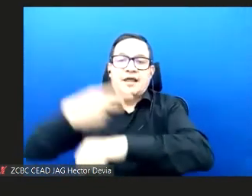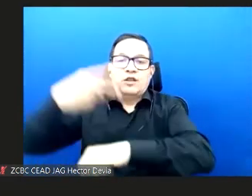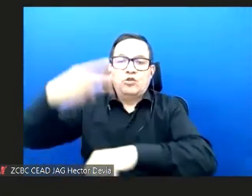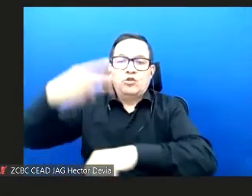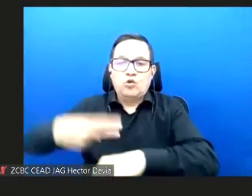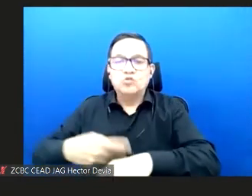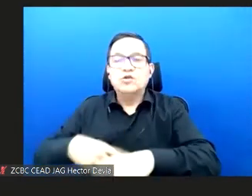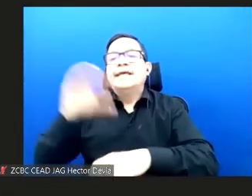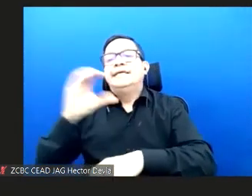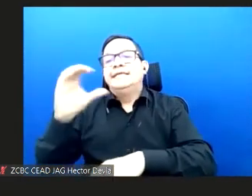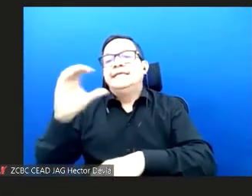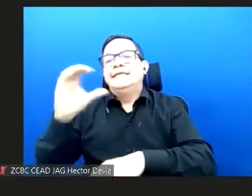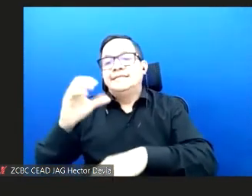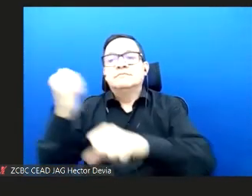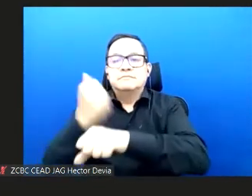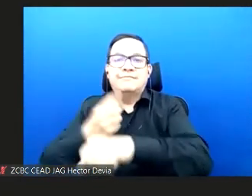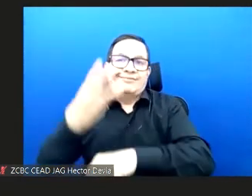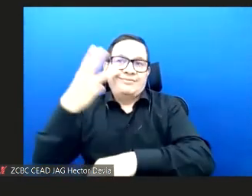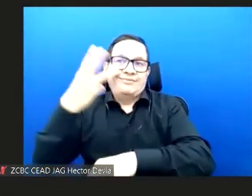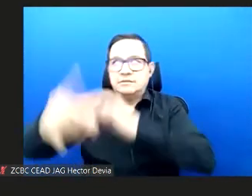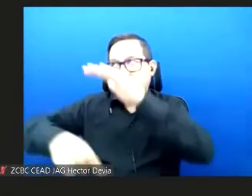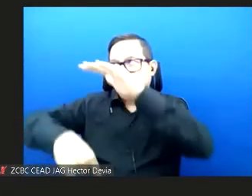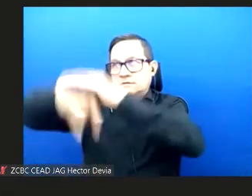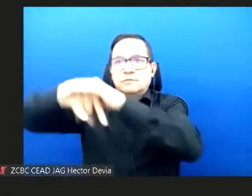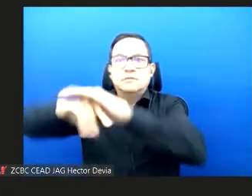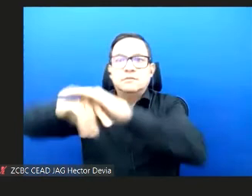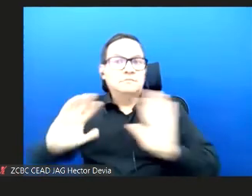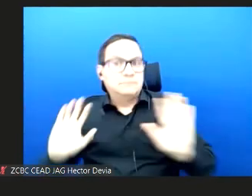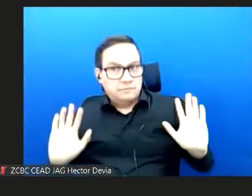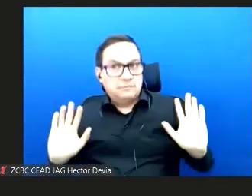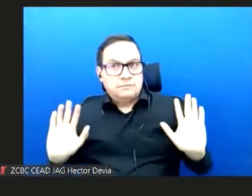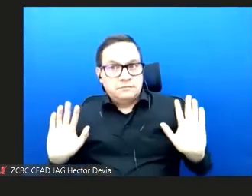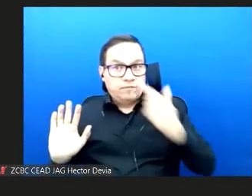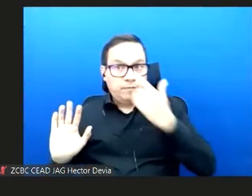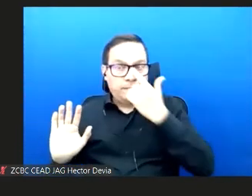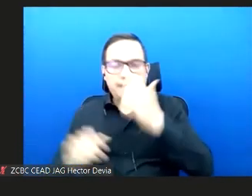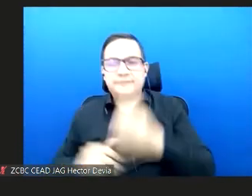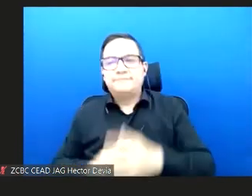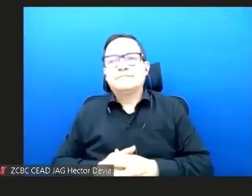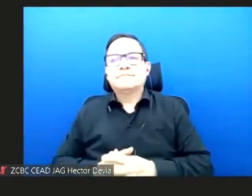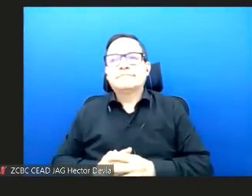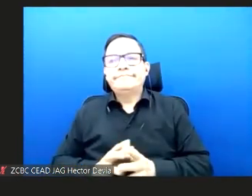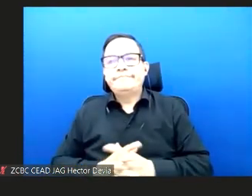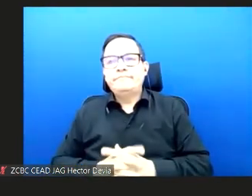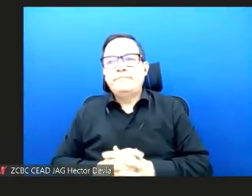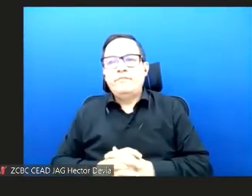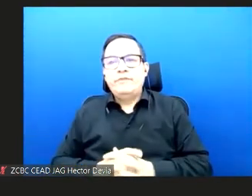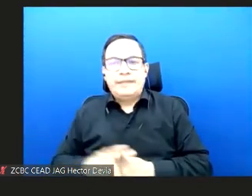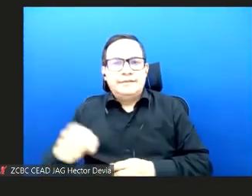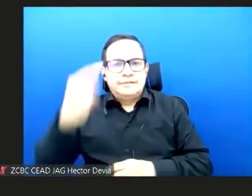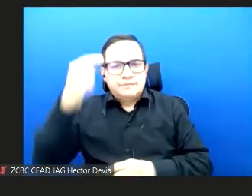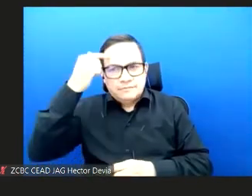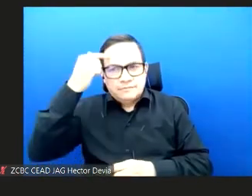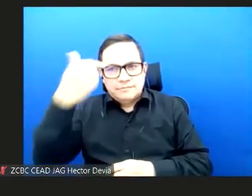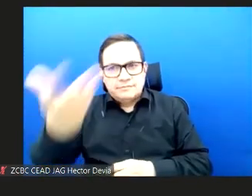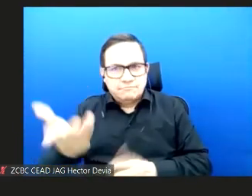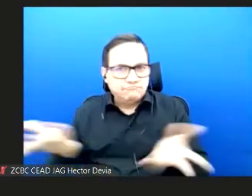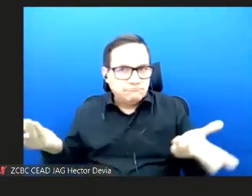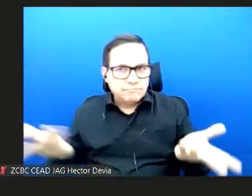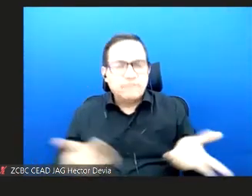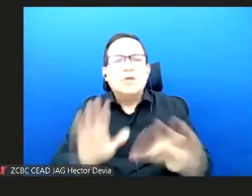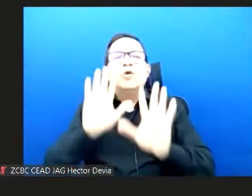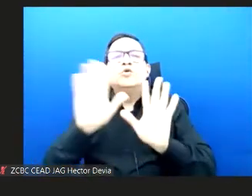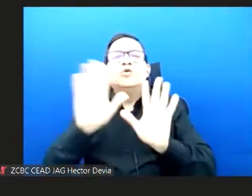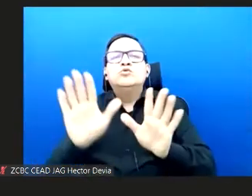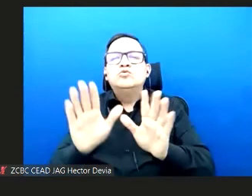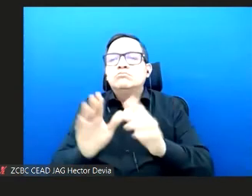la tarea 3. Siempre primero hacemos eso, ¿no? Nombrar y definir los conjuntos. Recuerden que ustedes en su unidad, en